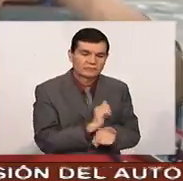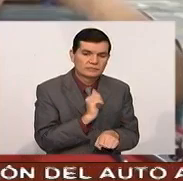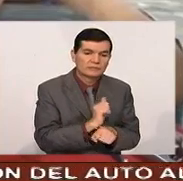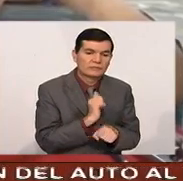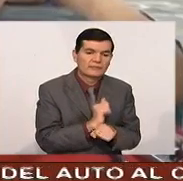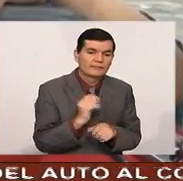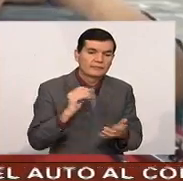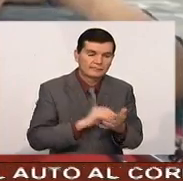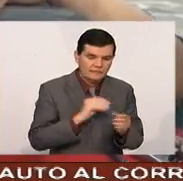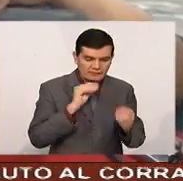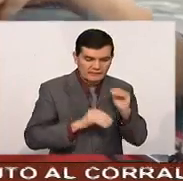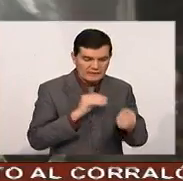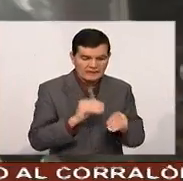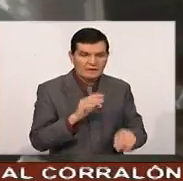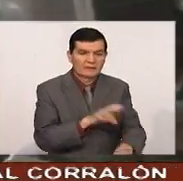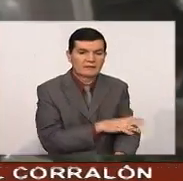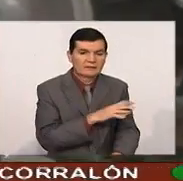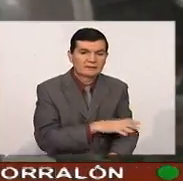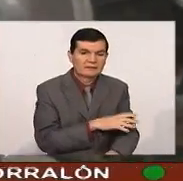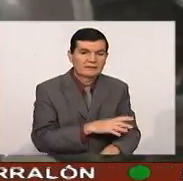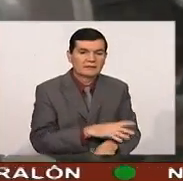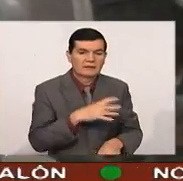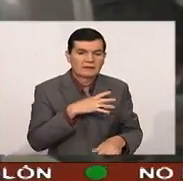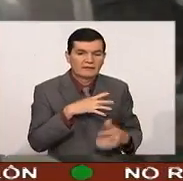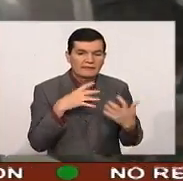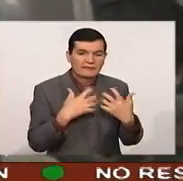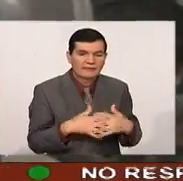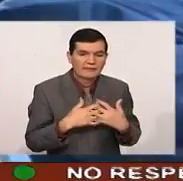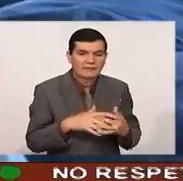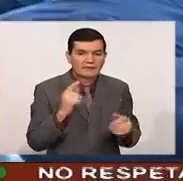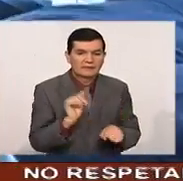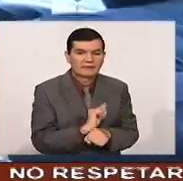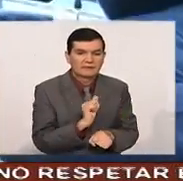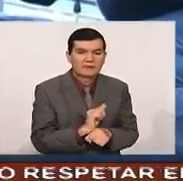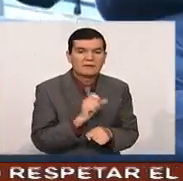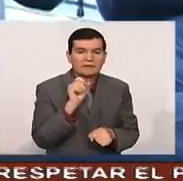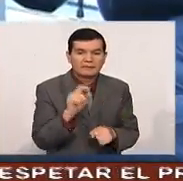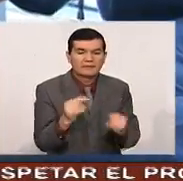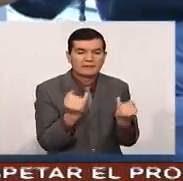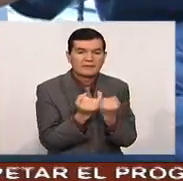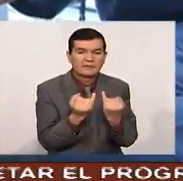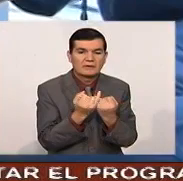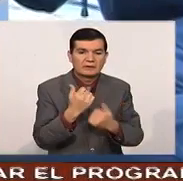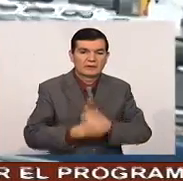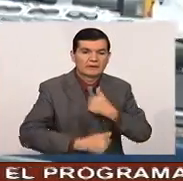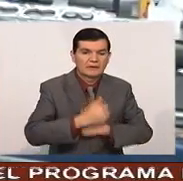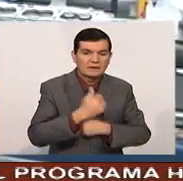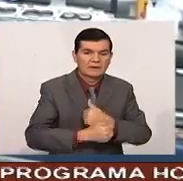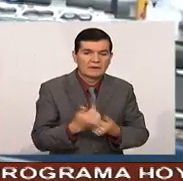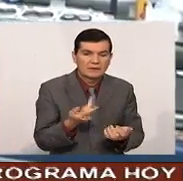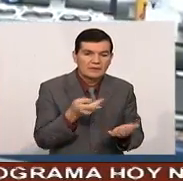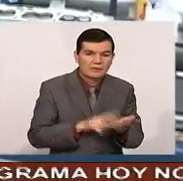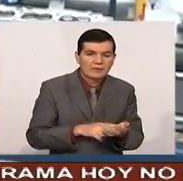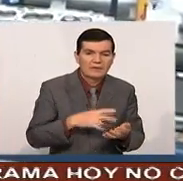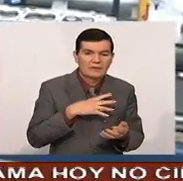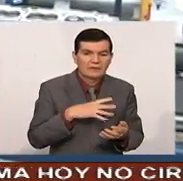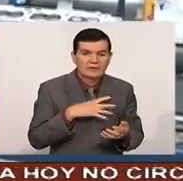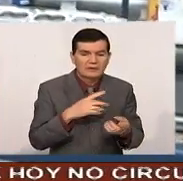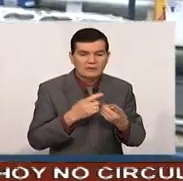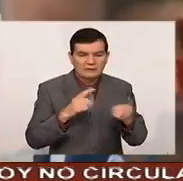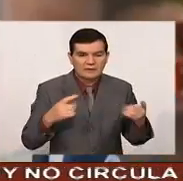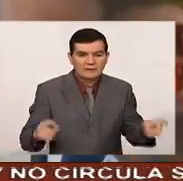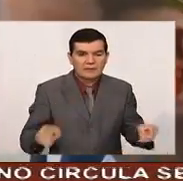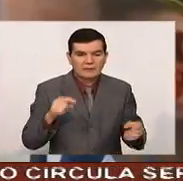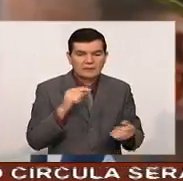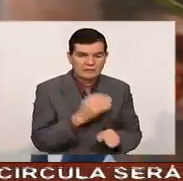hablamos de diseño, hablamos de electrónica, hablamos de manufactura automotriz, pero también tenemos carreras asociadas a lo que está